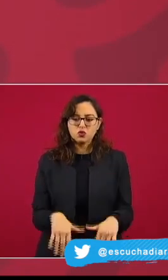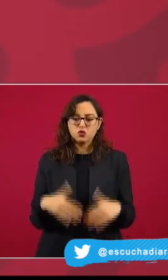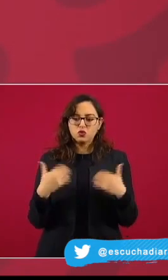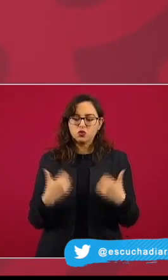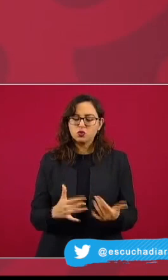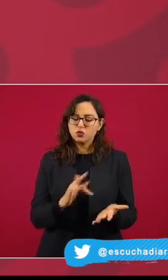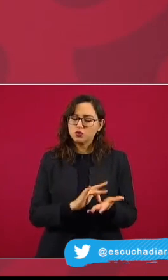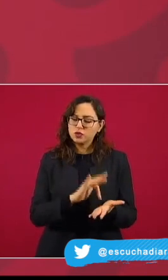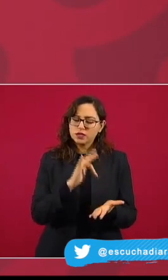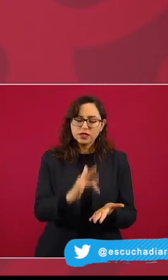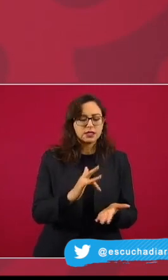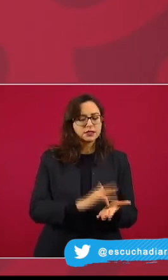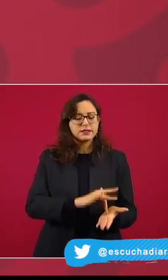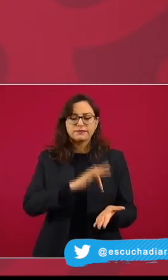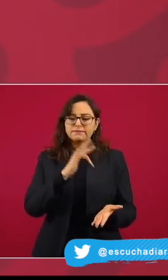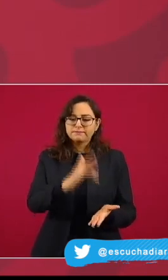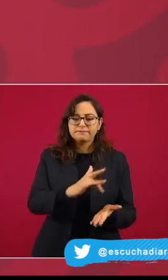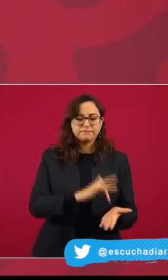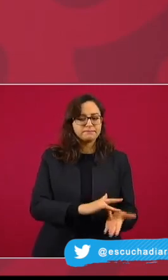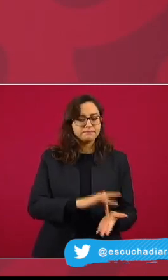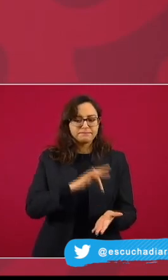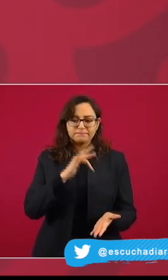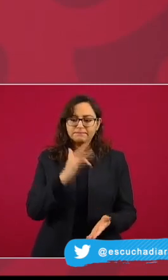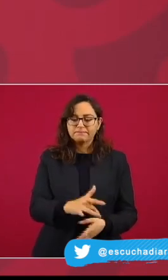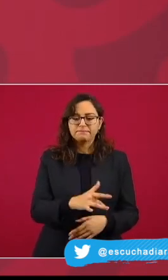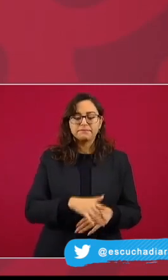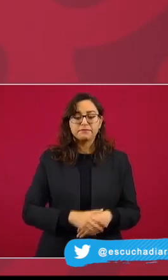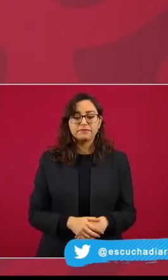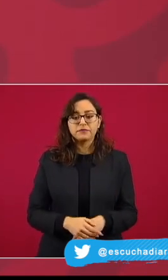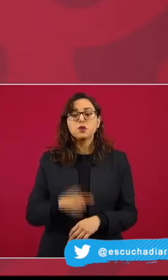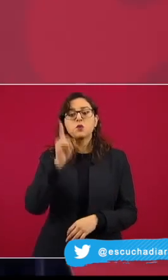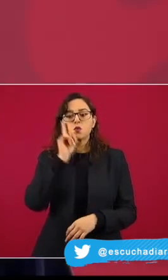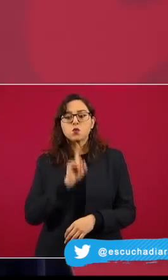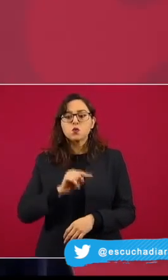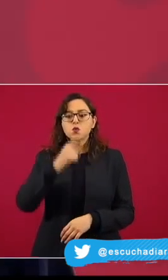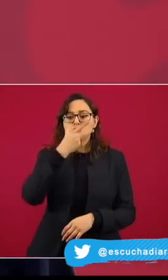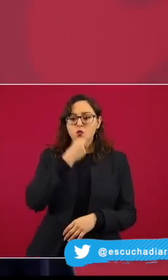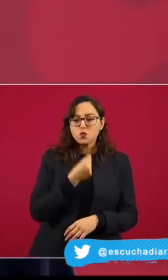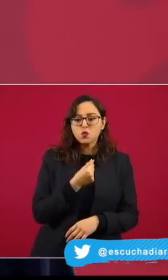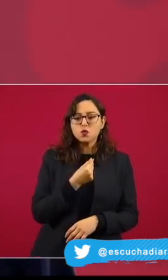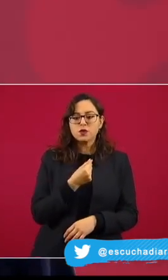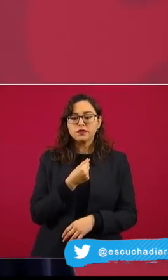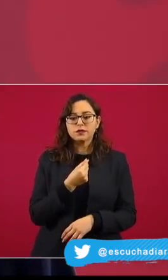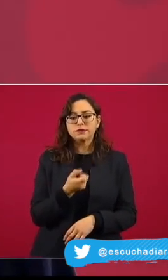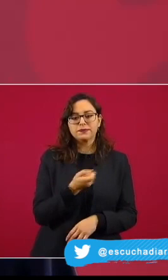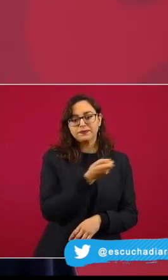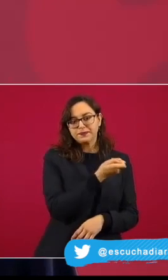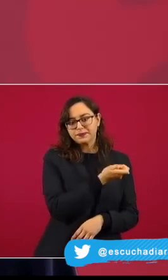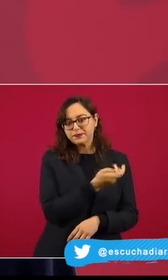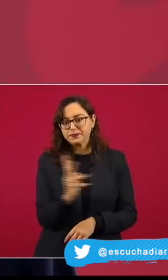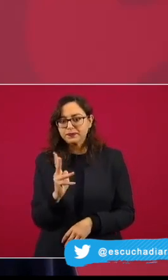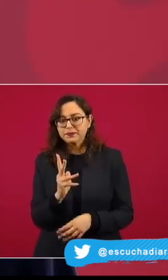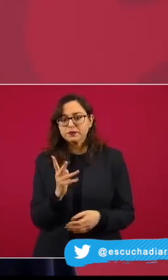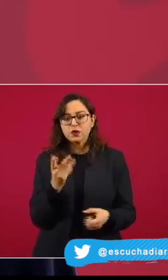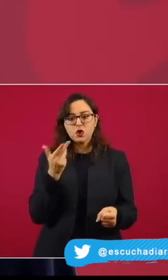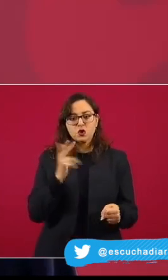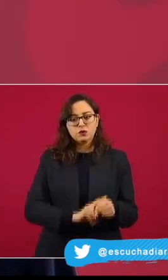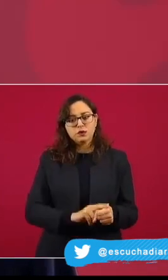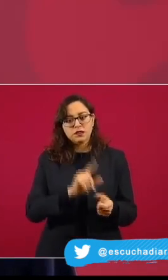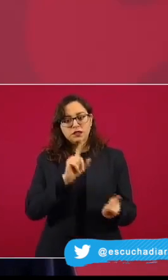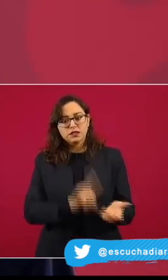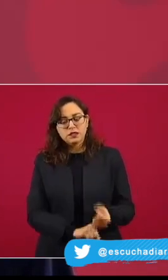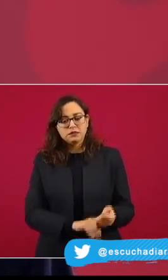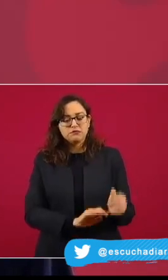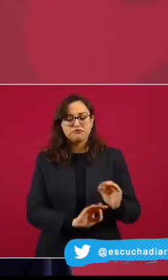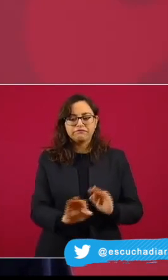vacunación del personal médico en 27 estados del país. Se calcula que se vacunará a 750,000 personas. También